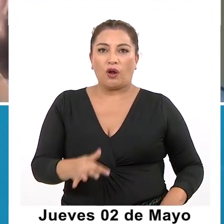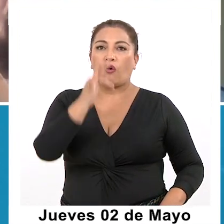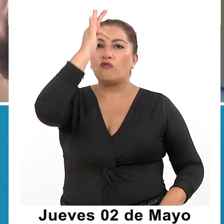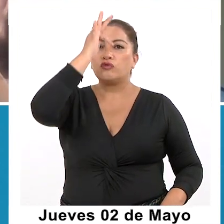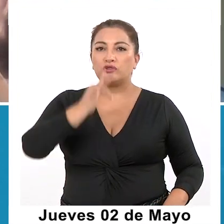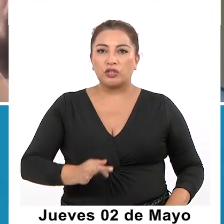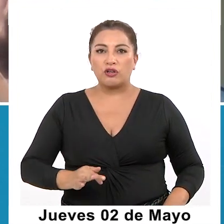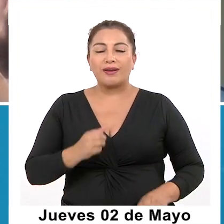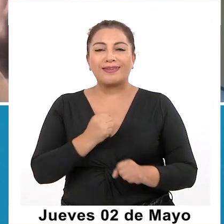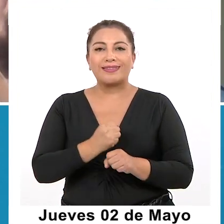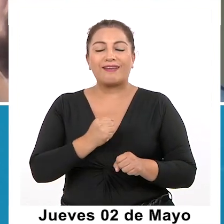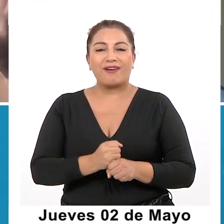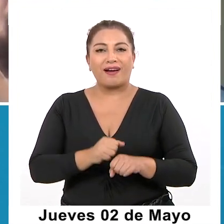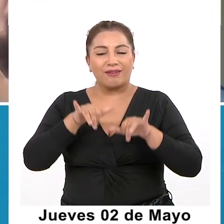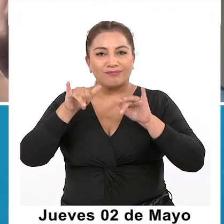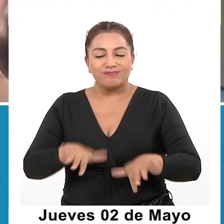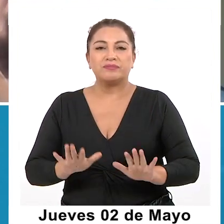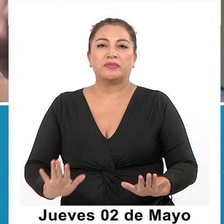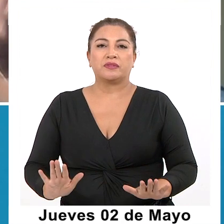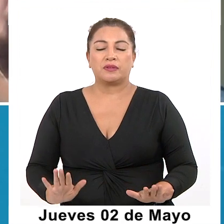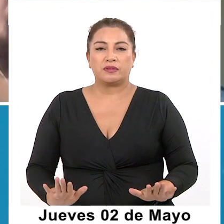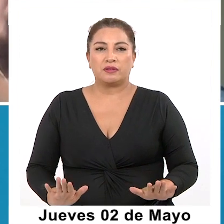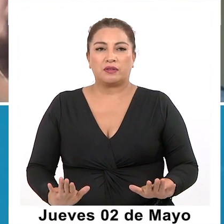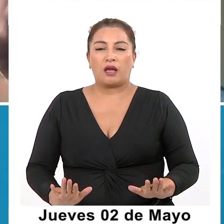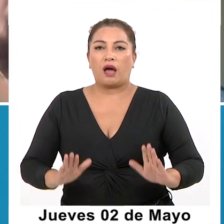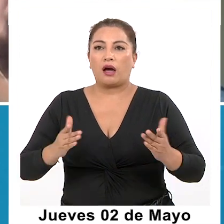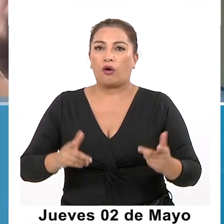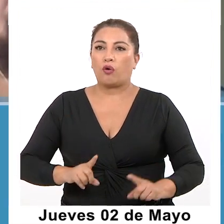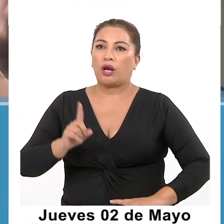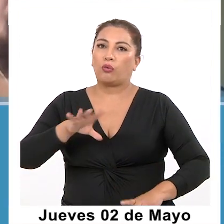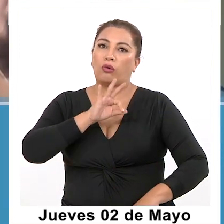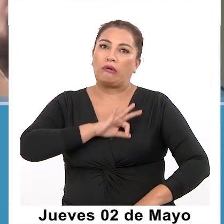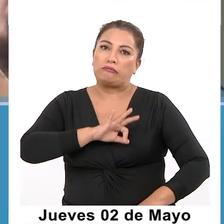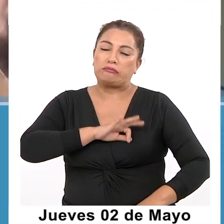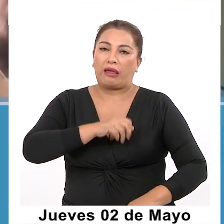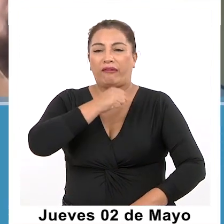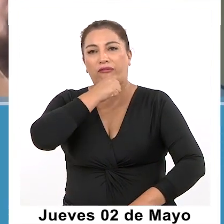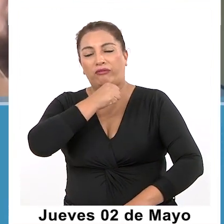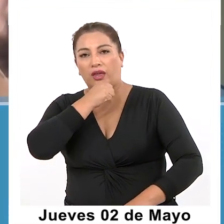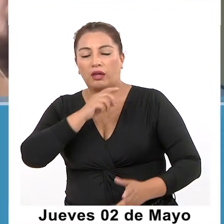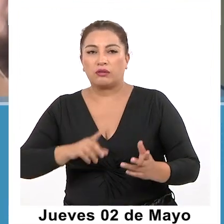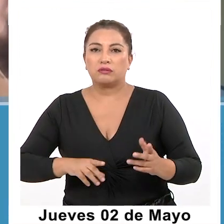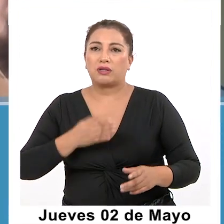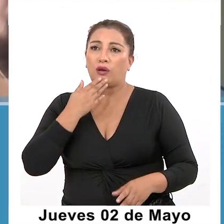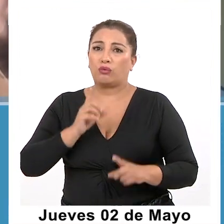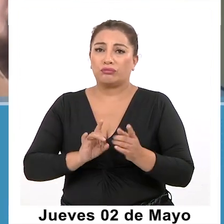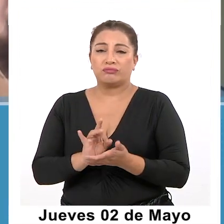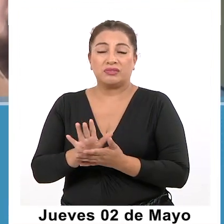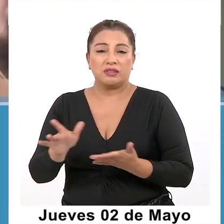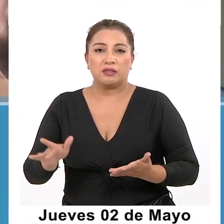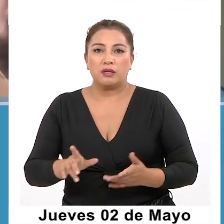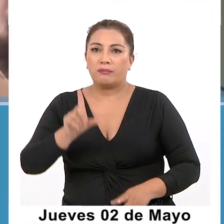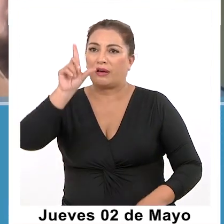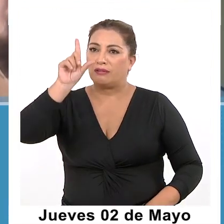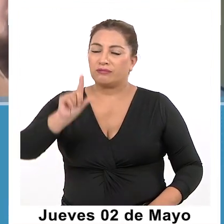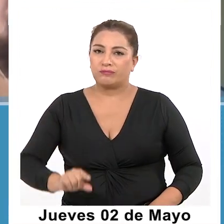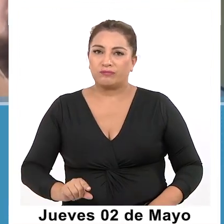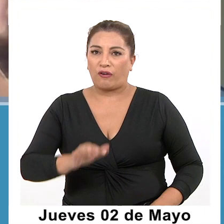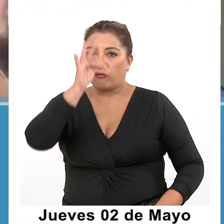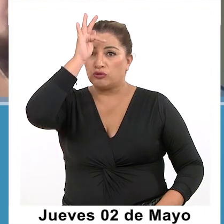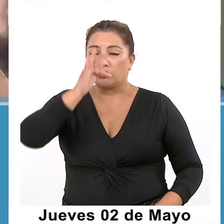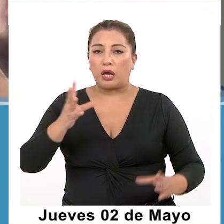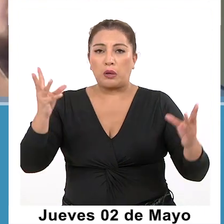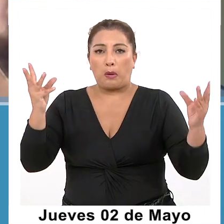funcionarios de planta vamos hoy por hoy la disminución la jubilaciones las exoneraciones han bajado mucho la cantidad de